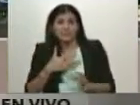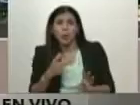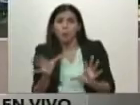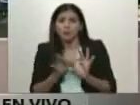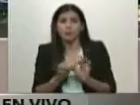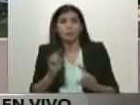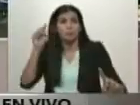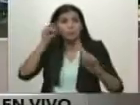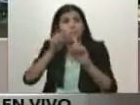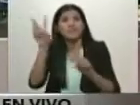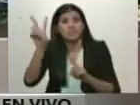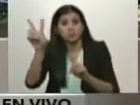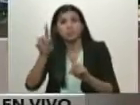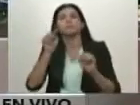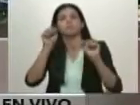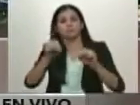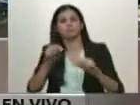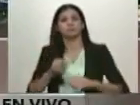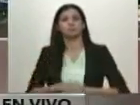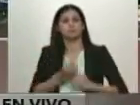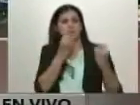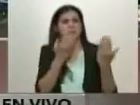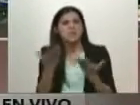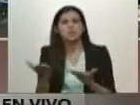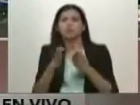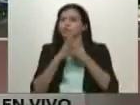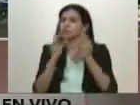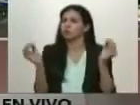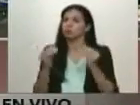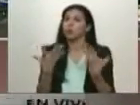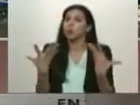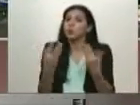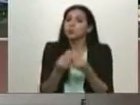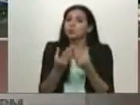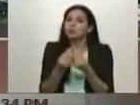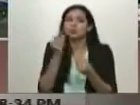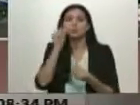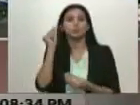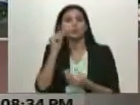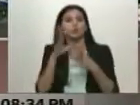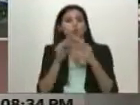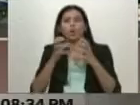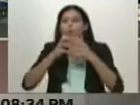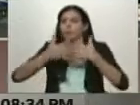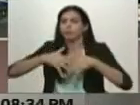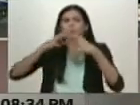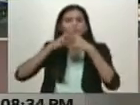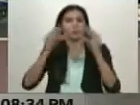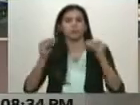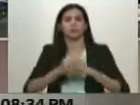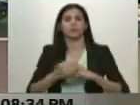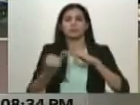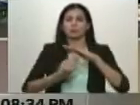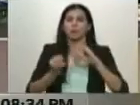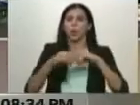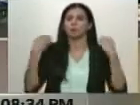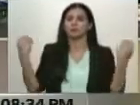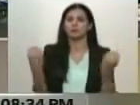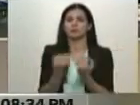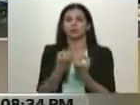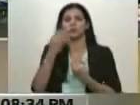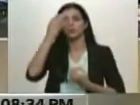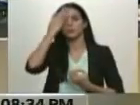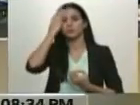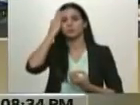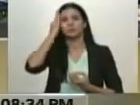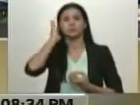por Venezuela. Vamos juntos, pues, y juntas todos, todos los sectores, enfrentando este fin de ciclo